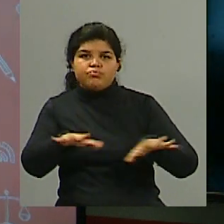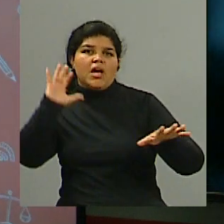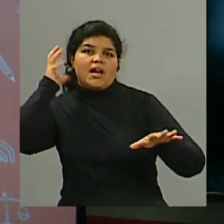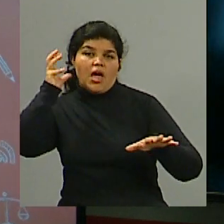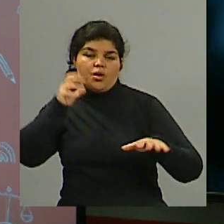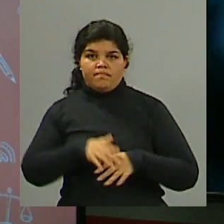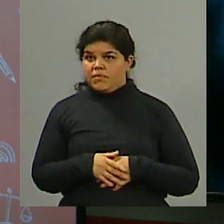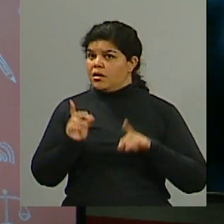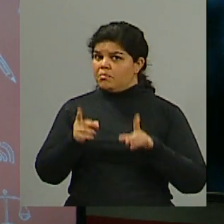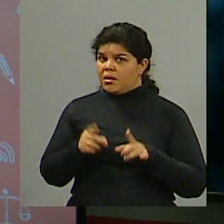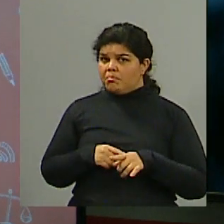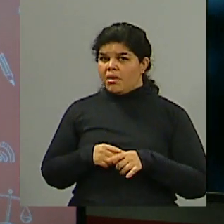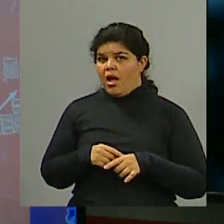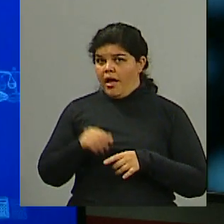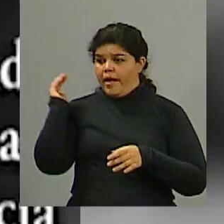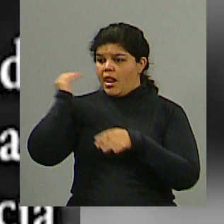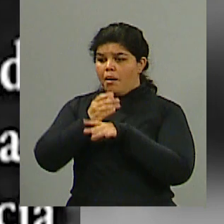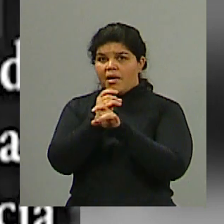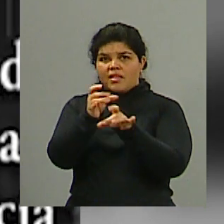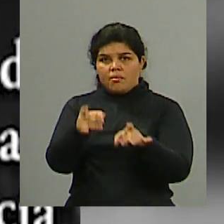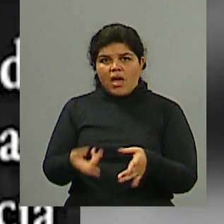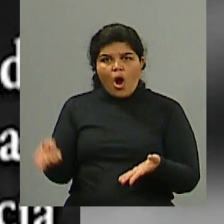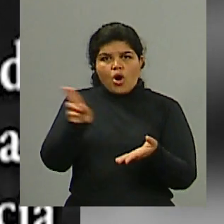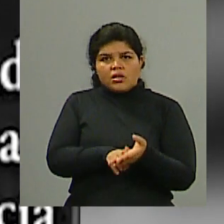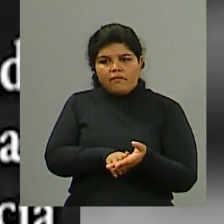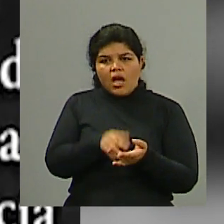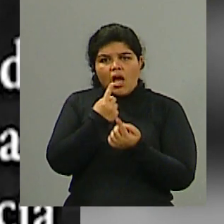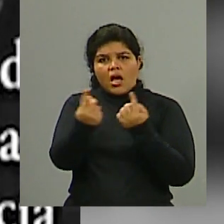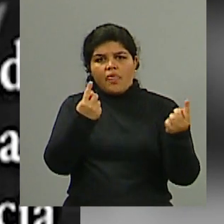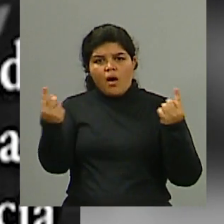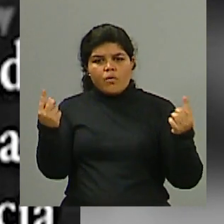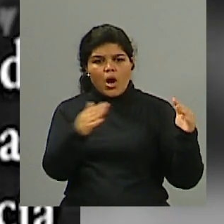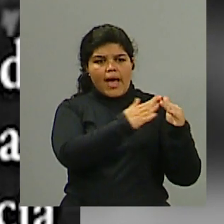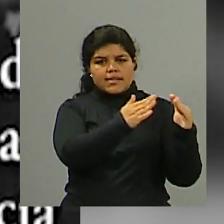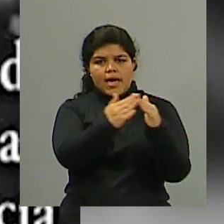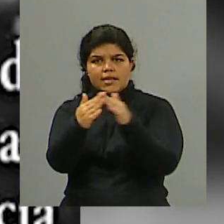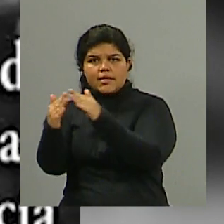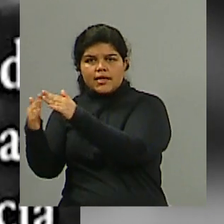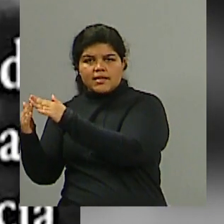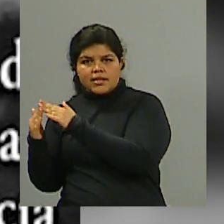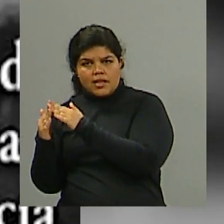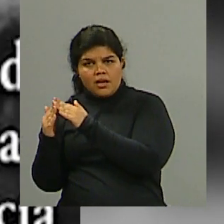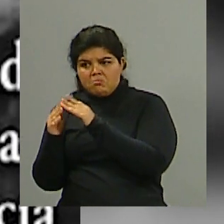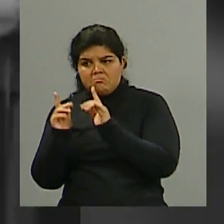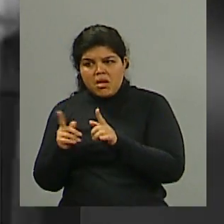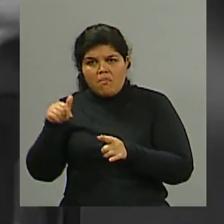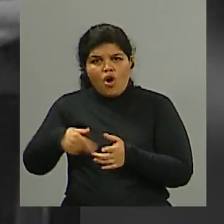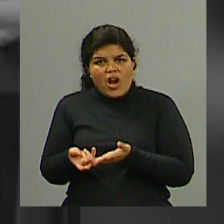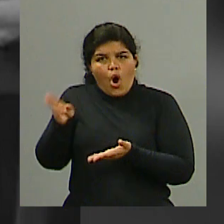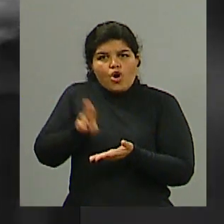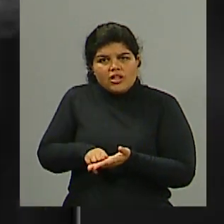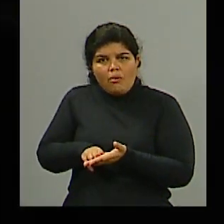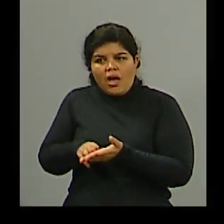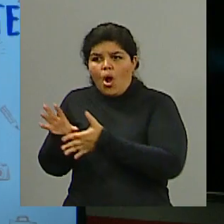en formas diferentes, cada uno de su casa, y eso sucedió justamente cuando Carlos Gardel estaba, creo que era Por una cabeza, no sé si